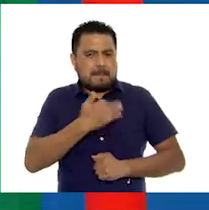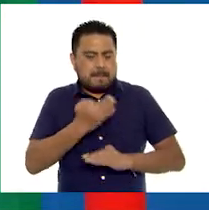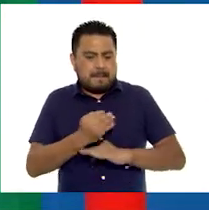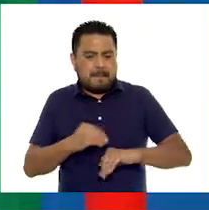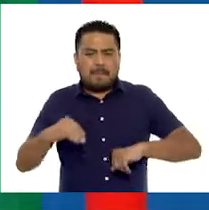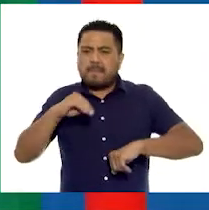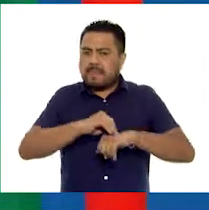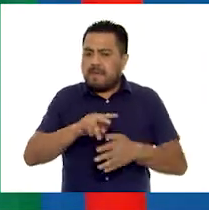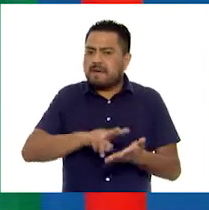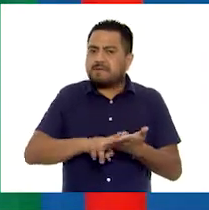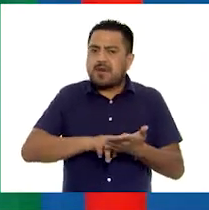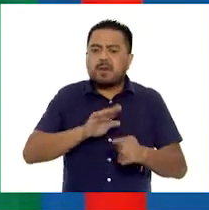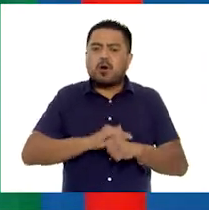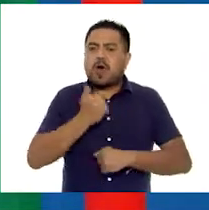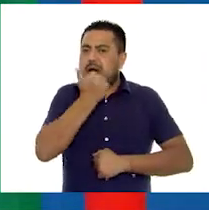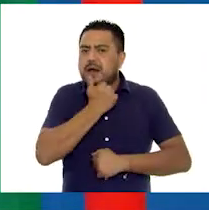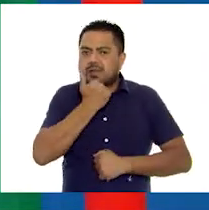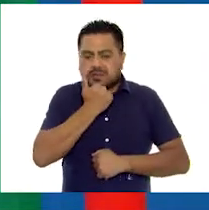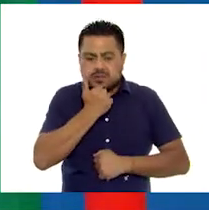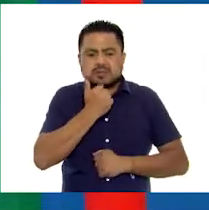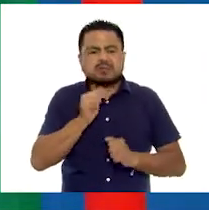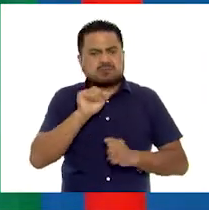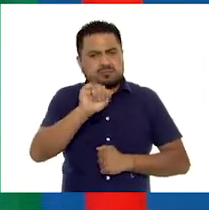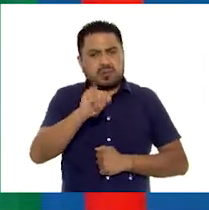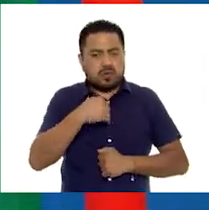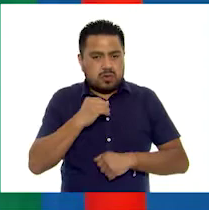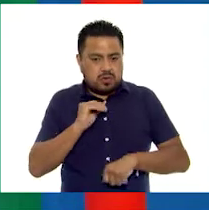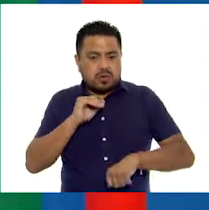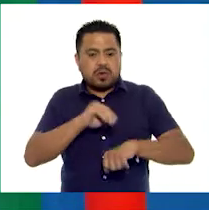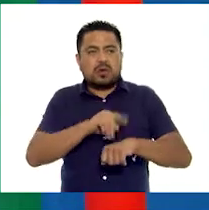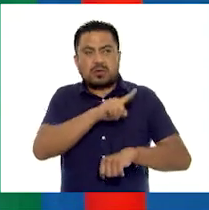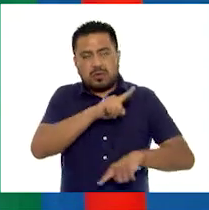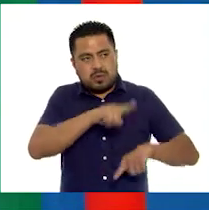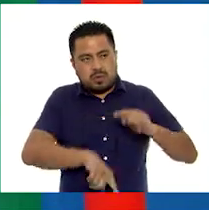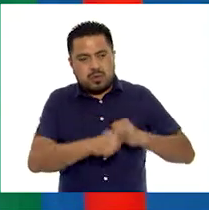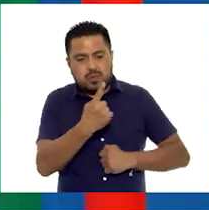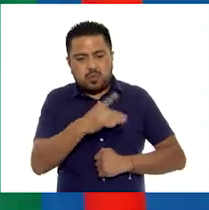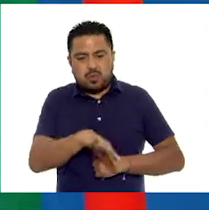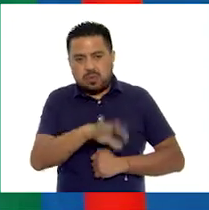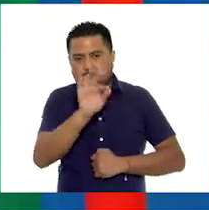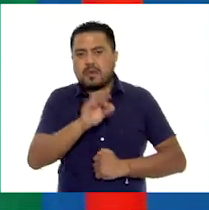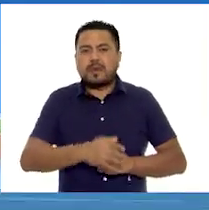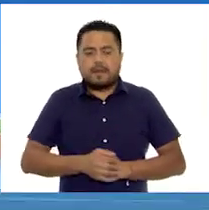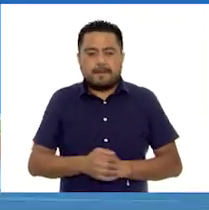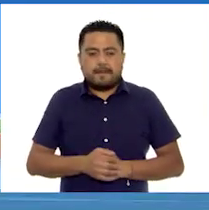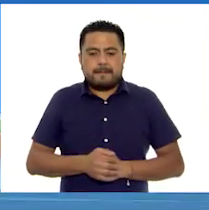verde porque eran estudiantes comunicación la lengua y tú quitasol va